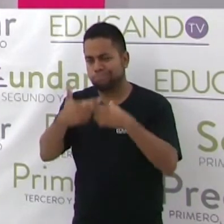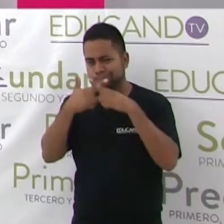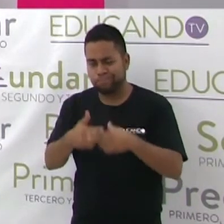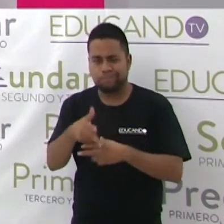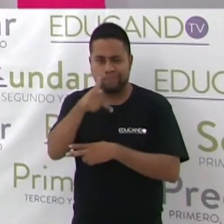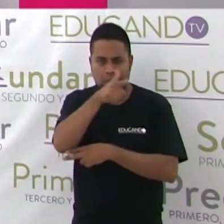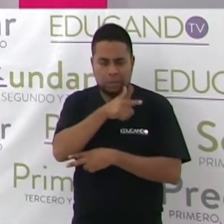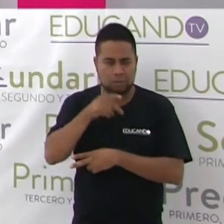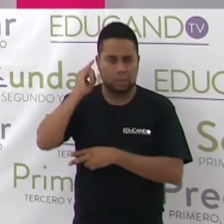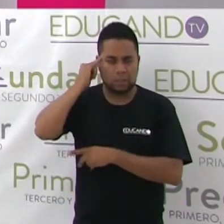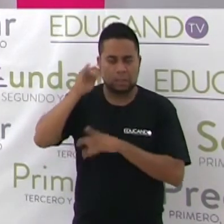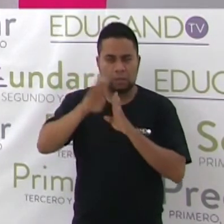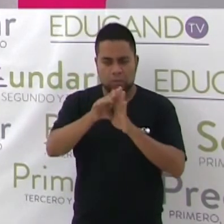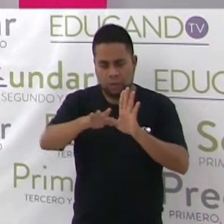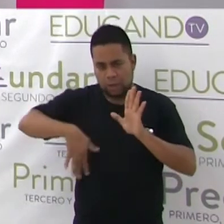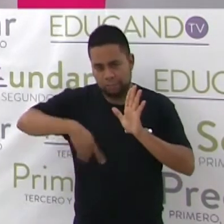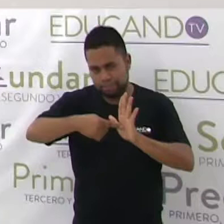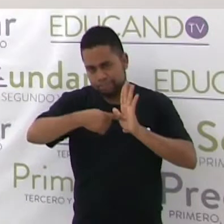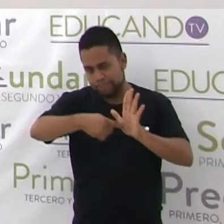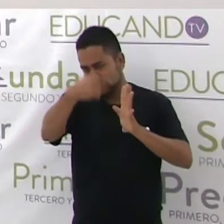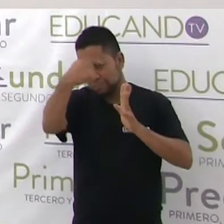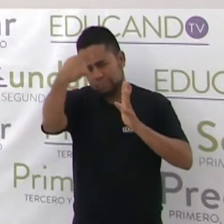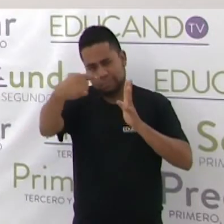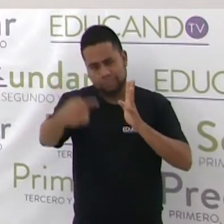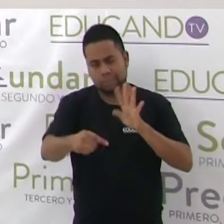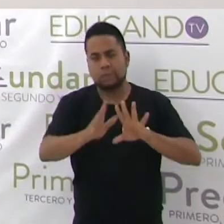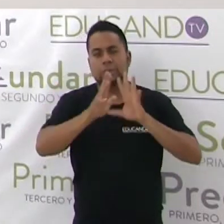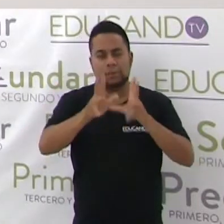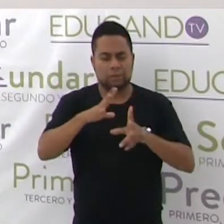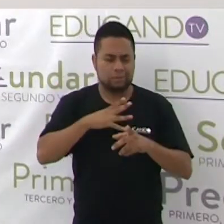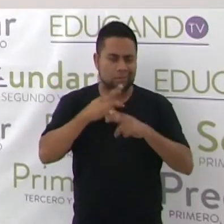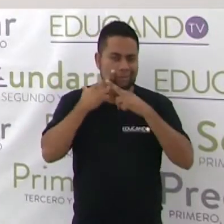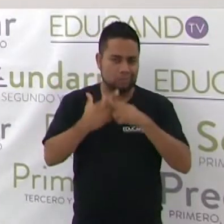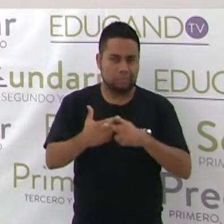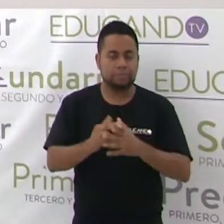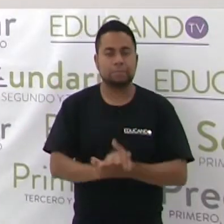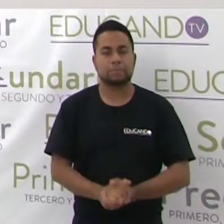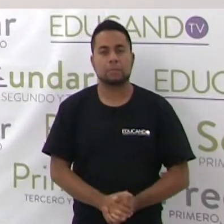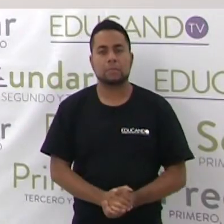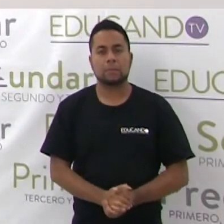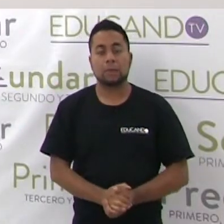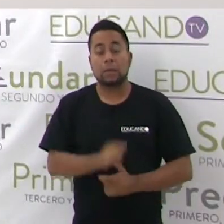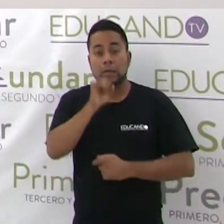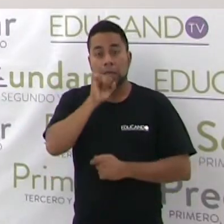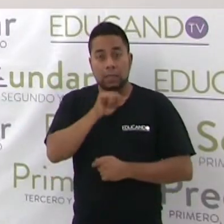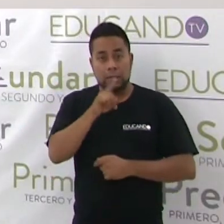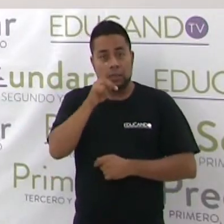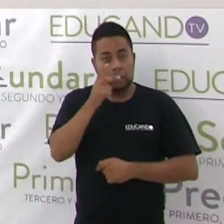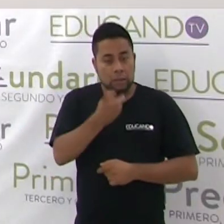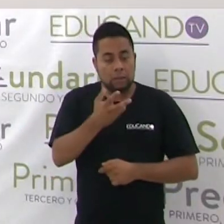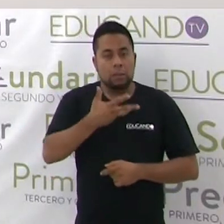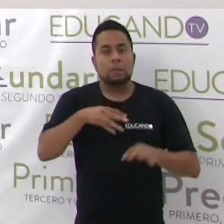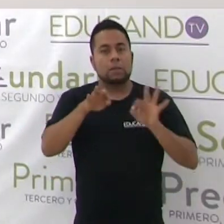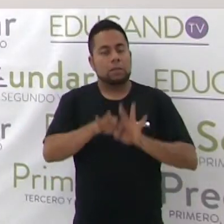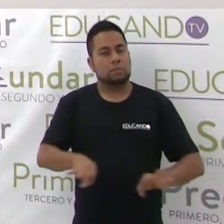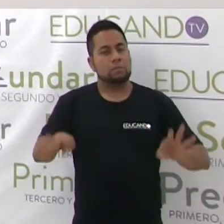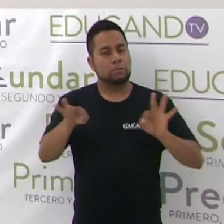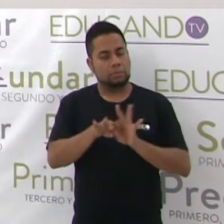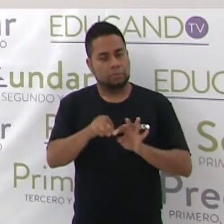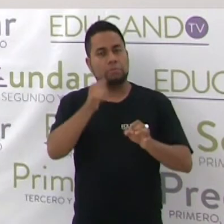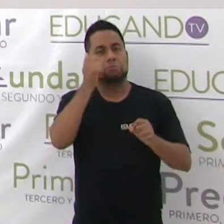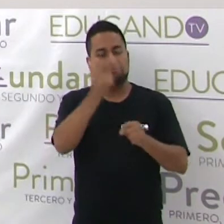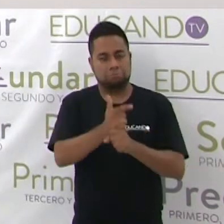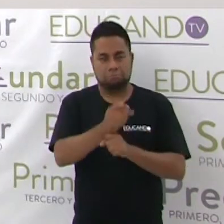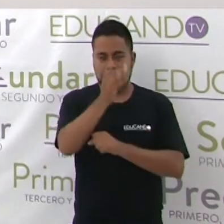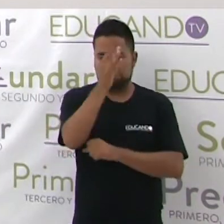tipos de lenguas como ya se las mostré hace un momento. Bien, y de aquí entonces la importancia del